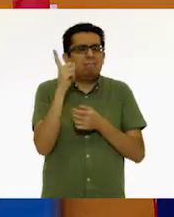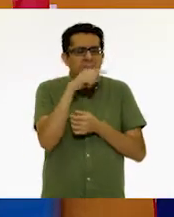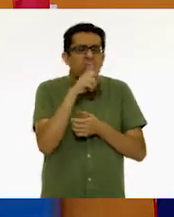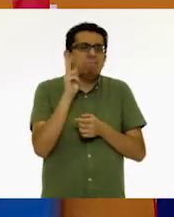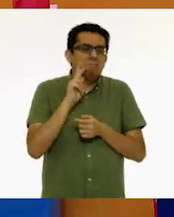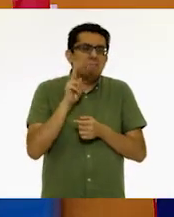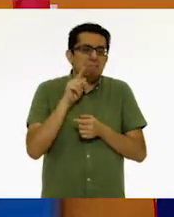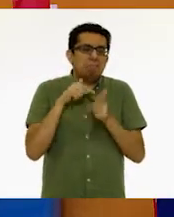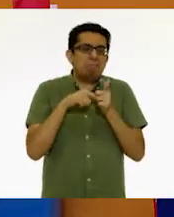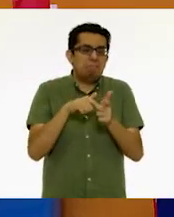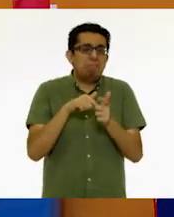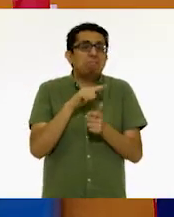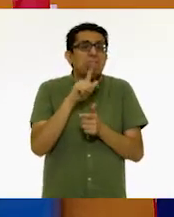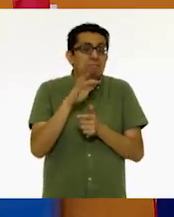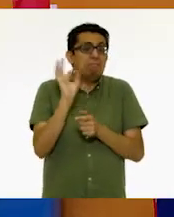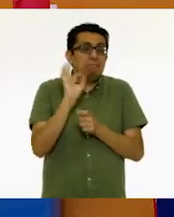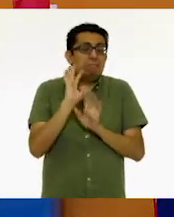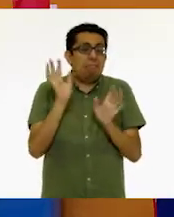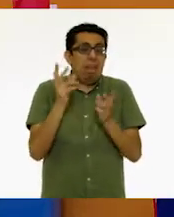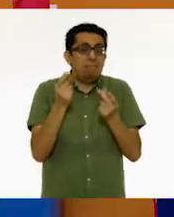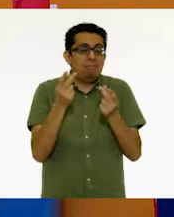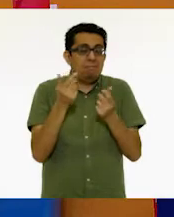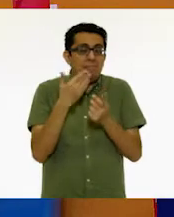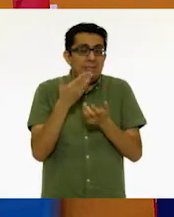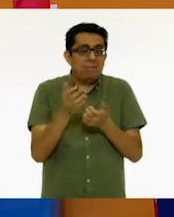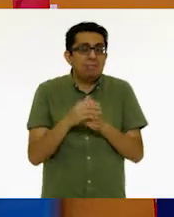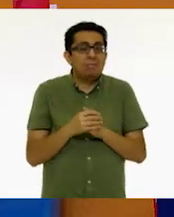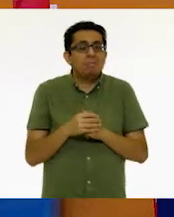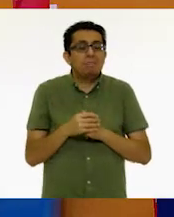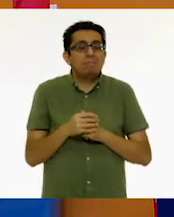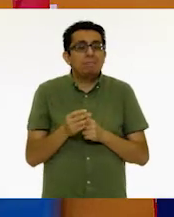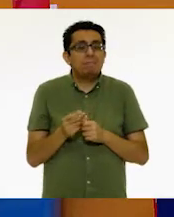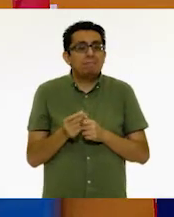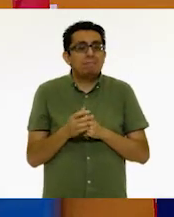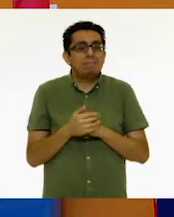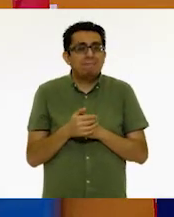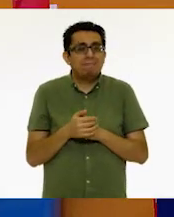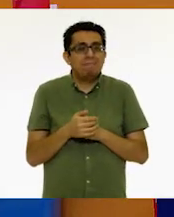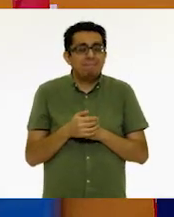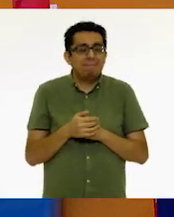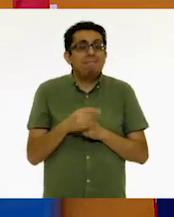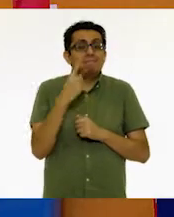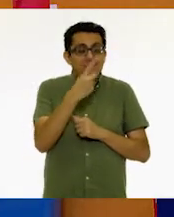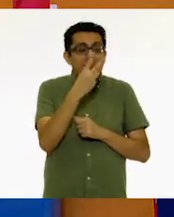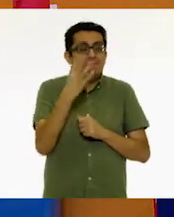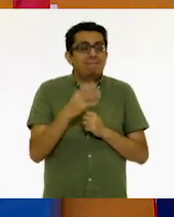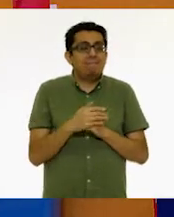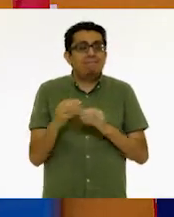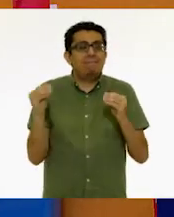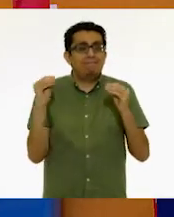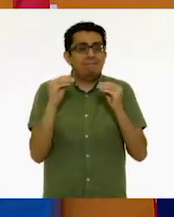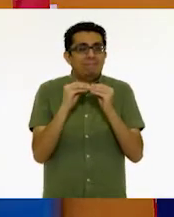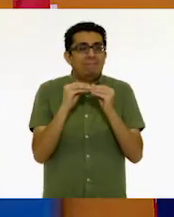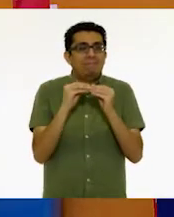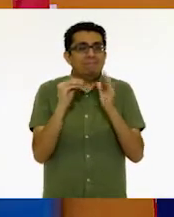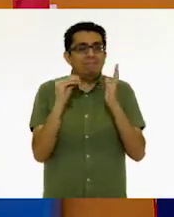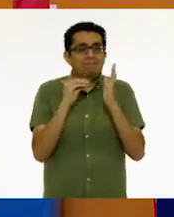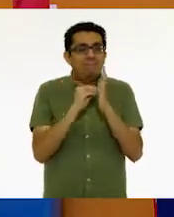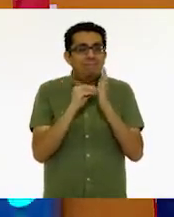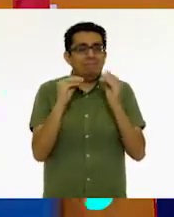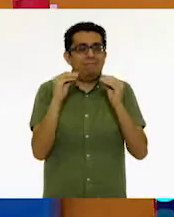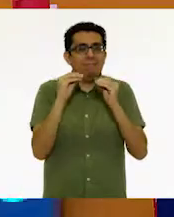A ver si al final de la clase me sale. Seguro, seguro que sí me sale. Espero que sí. Entonces, una, dos, tres. Pica